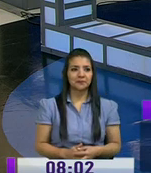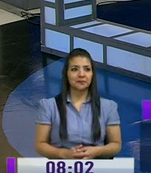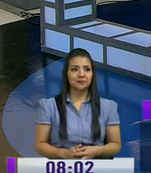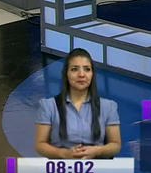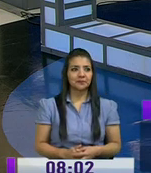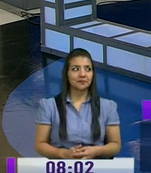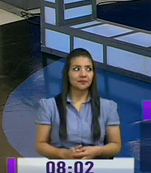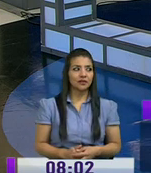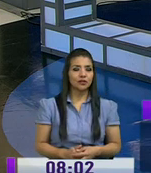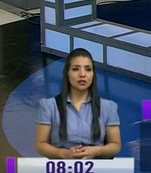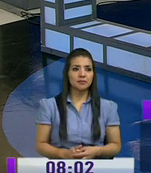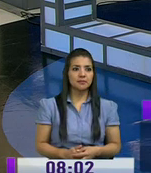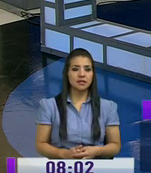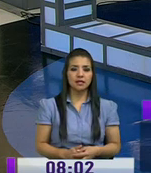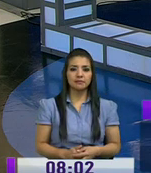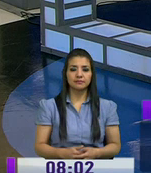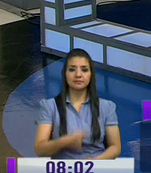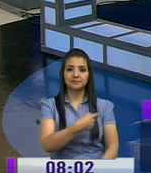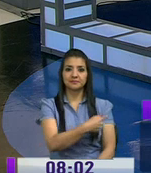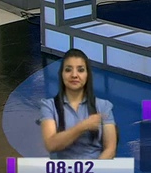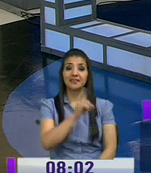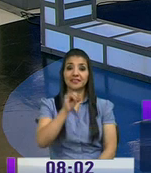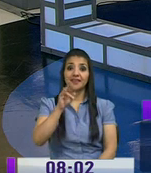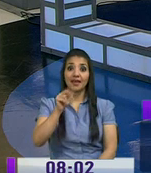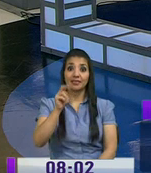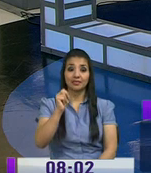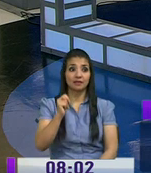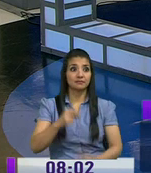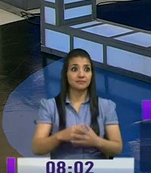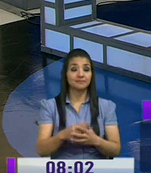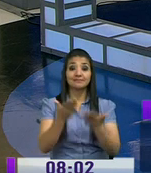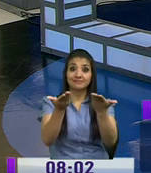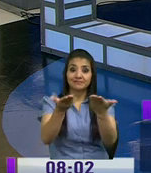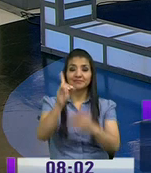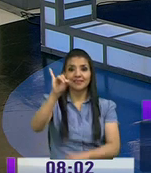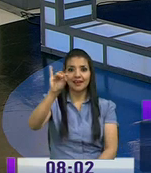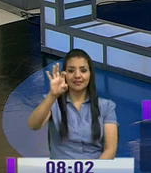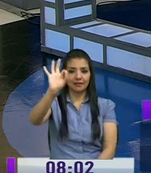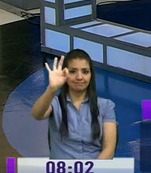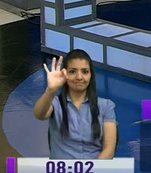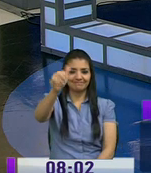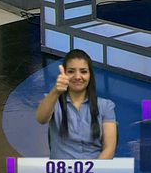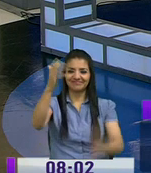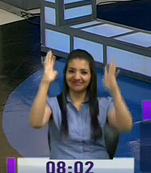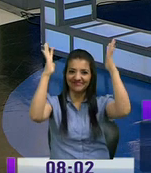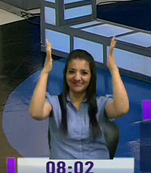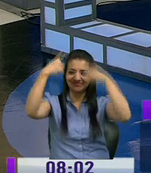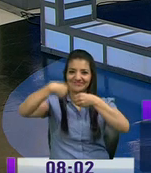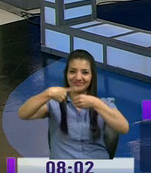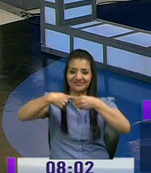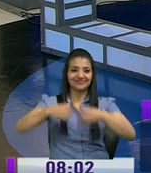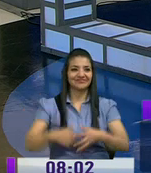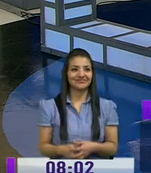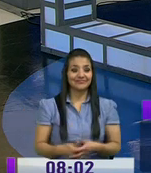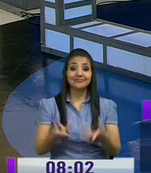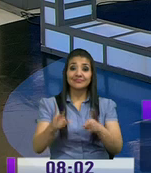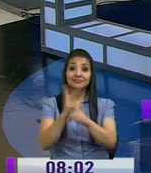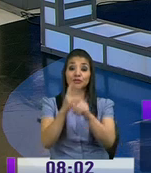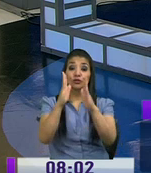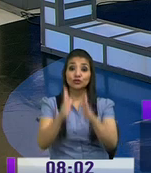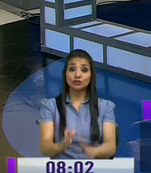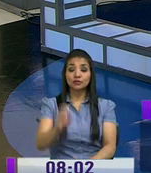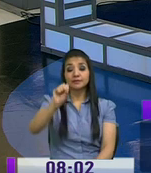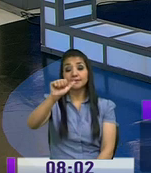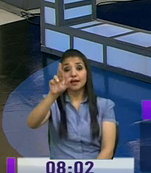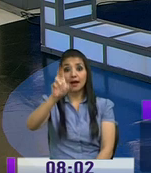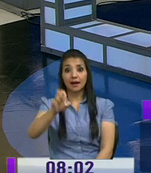Así que, Alison Corral, Diana Moreno, que le veo enfrente. Dianita, ¿cómo estás? Que vive aquí, Dianita. Y con la producción general de Sara